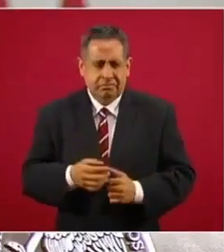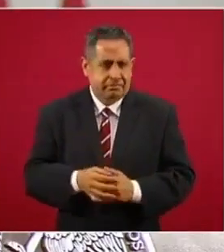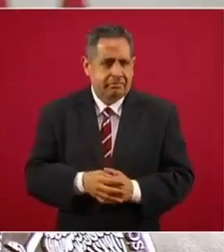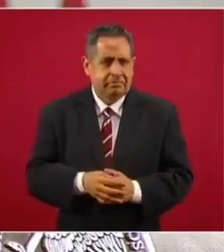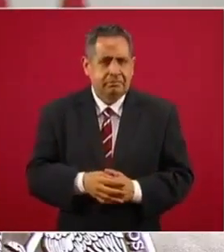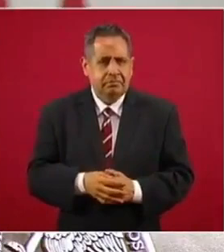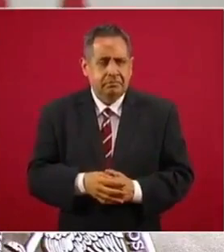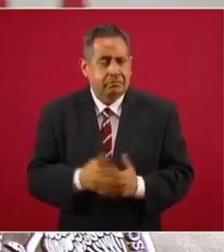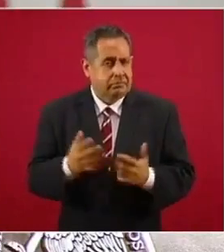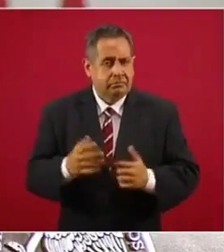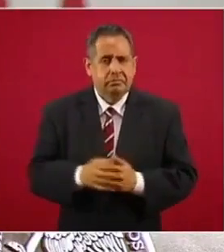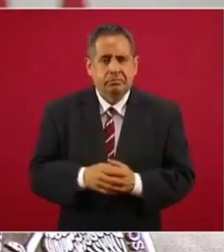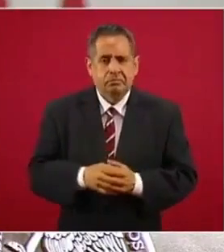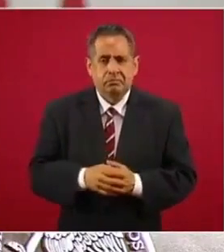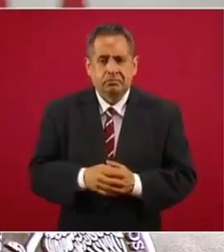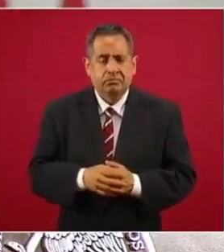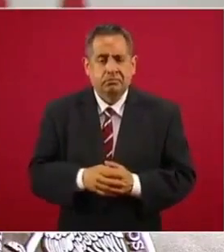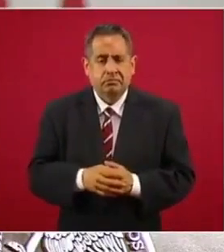O sea,